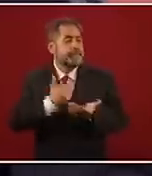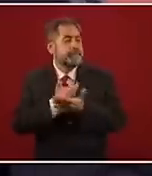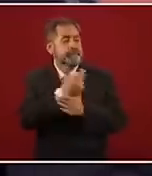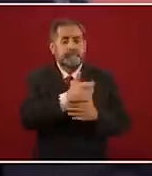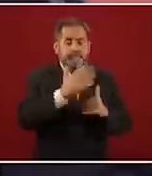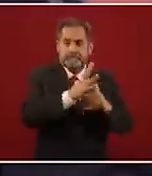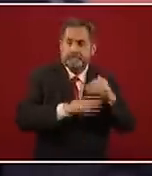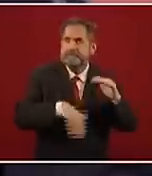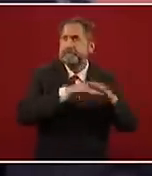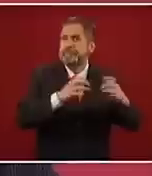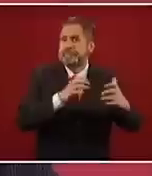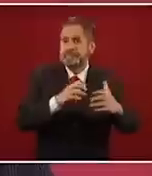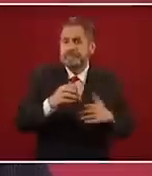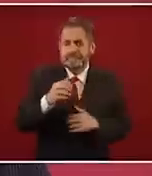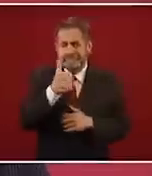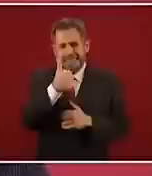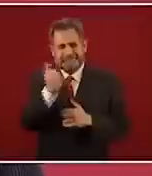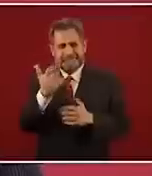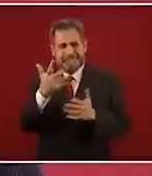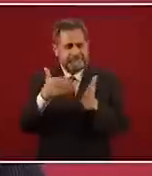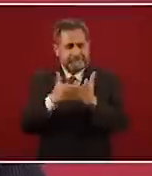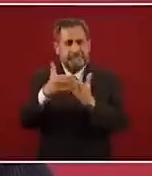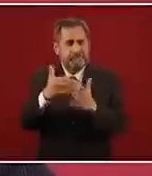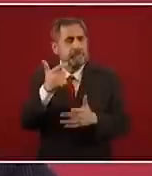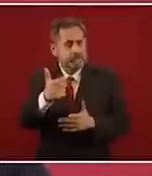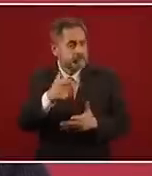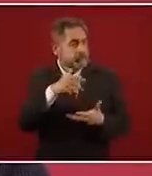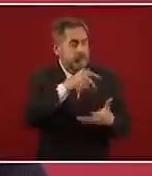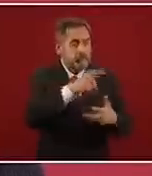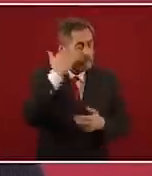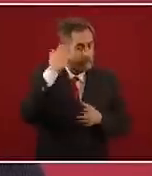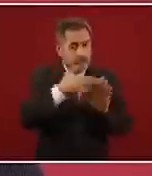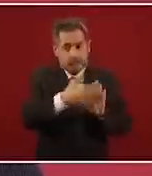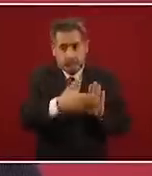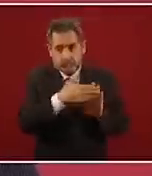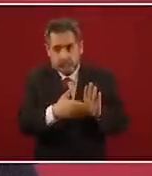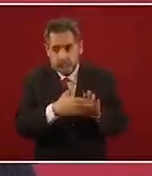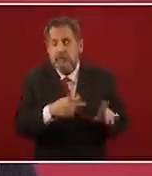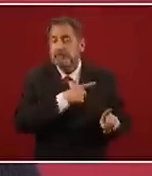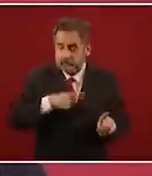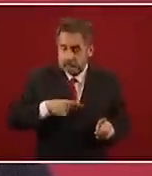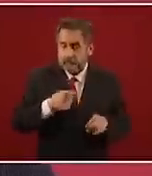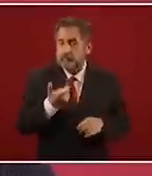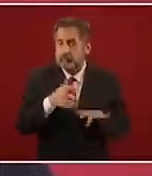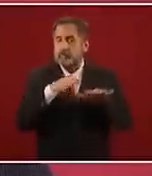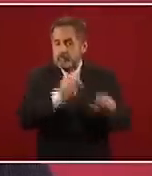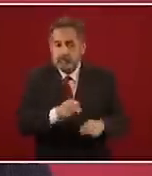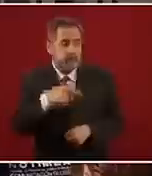máximo de más de 650 millones de pesos en ese periodo, debería cubrir